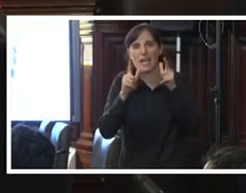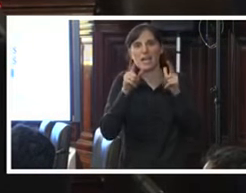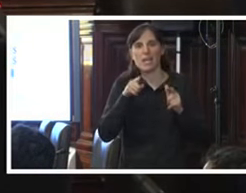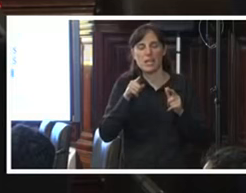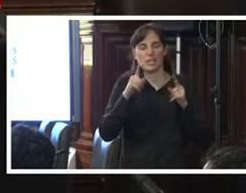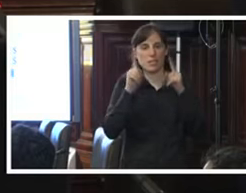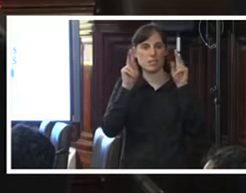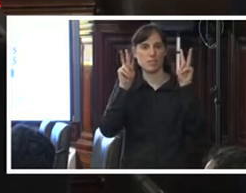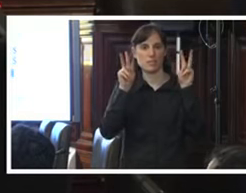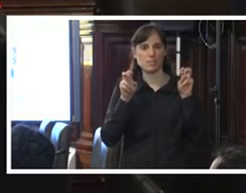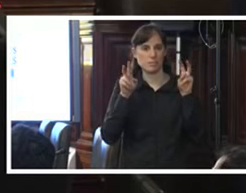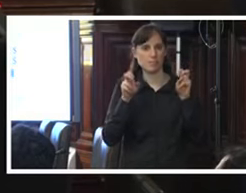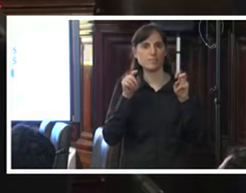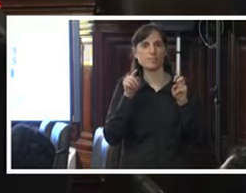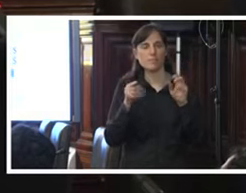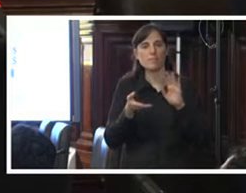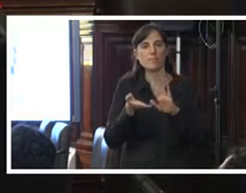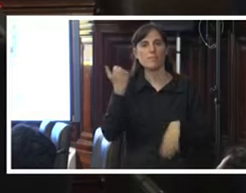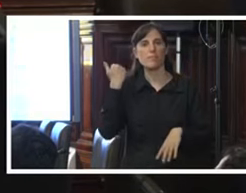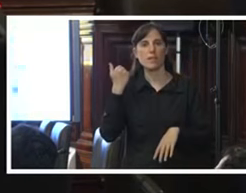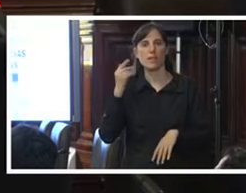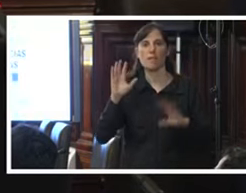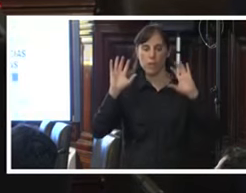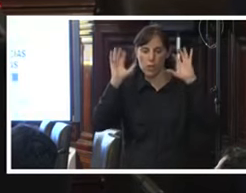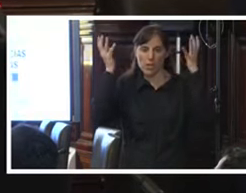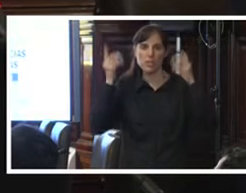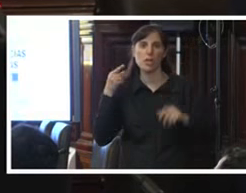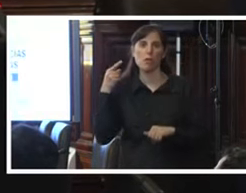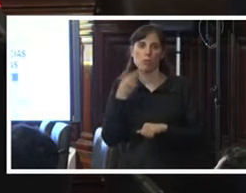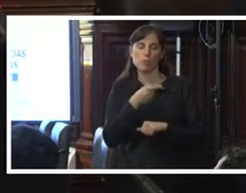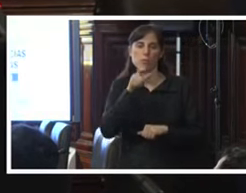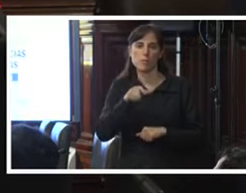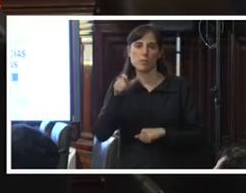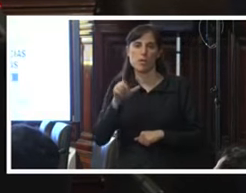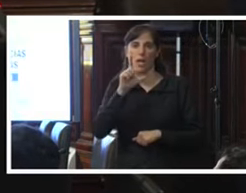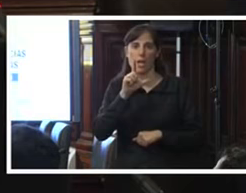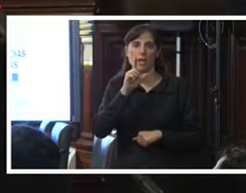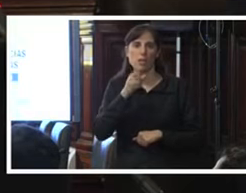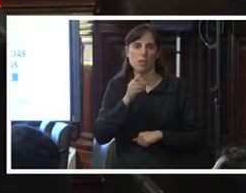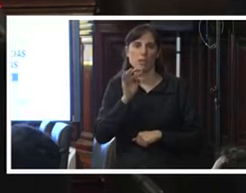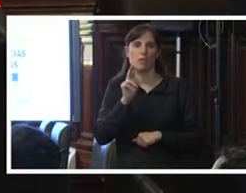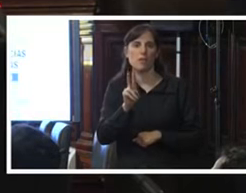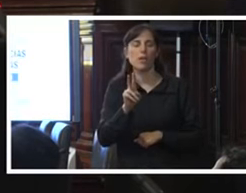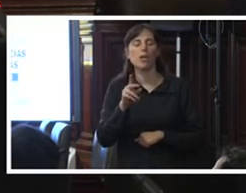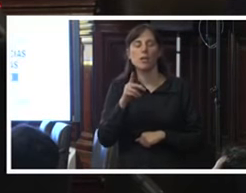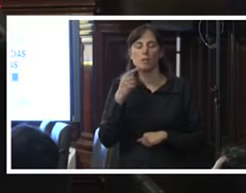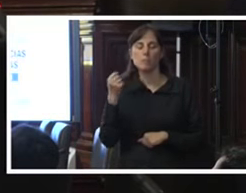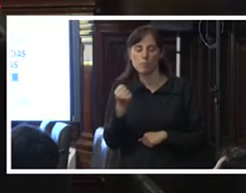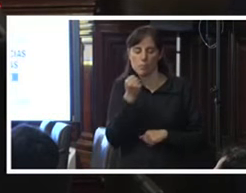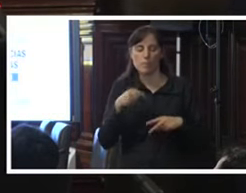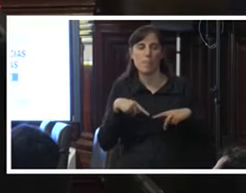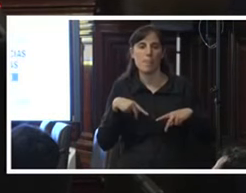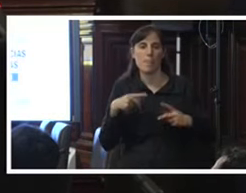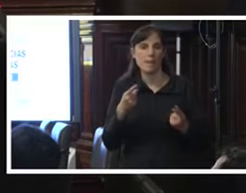tras revisar el informe de la comisión violencia contra las personas lgtb en el que se reconoce que es necesario abordar